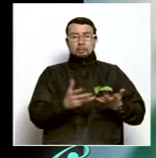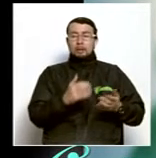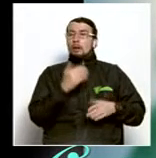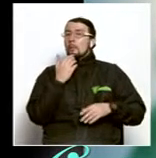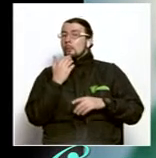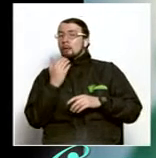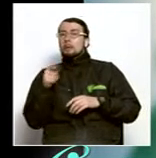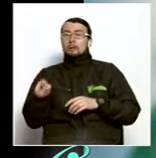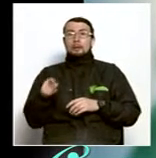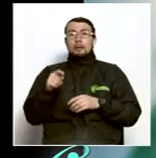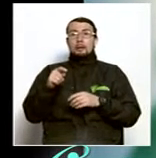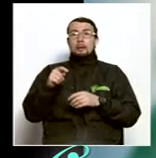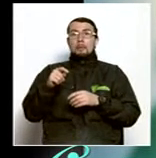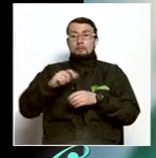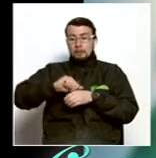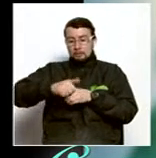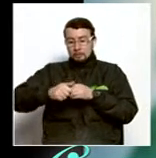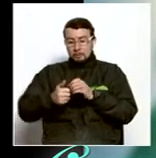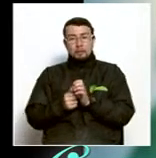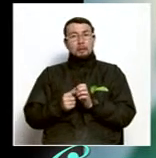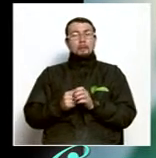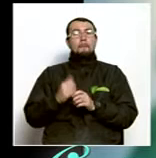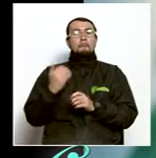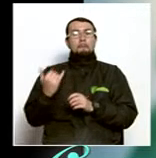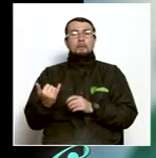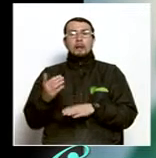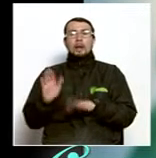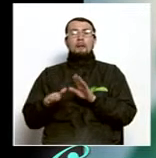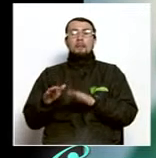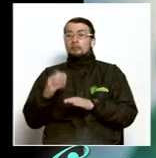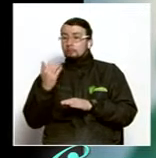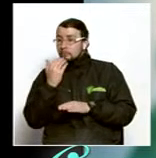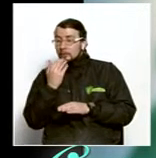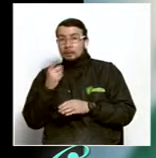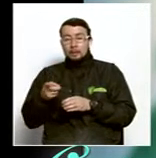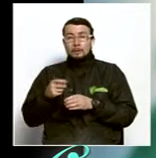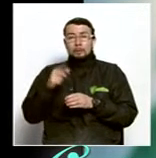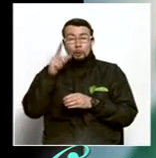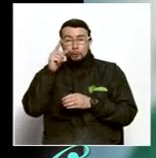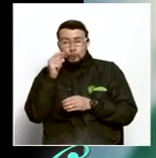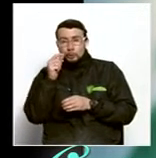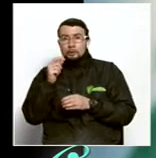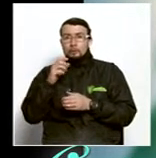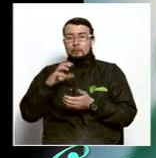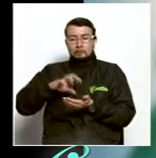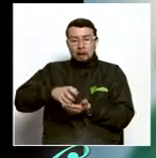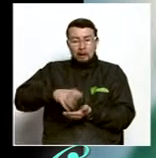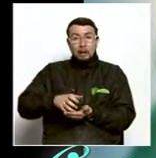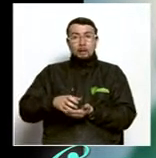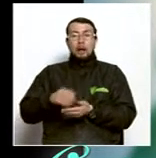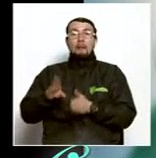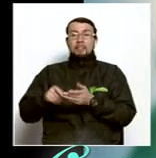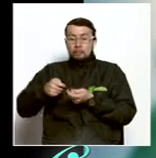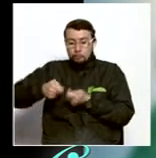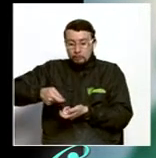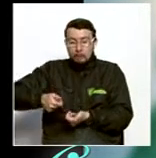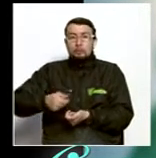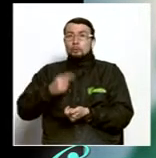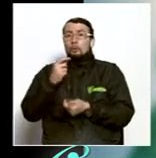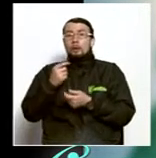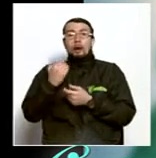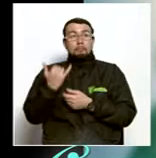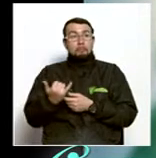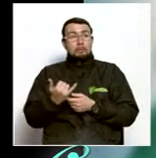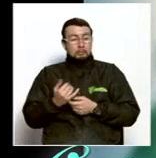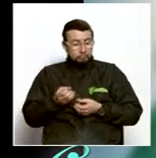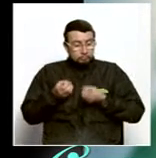la naranja y el limón se han ido muchas semillas. Y tal vez en un año he podido ya hacer esto que